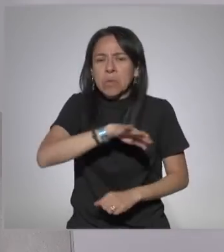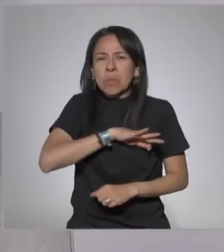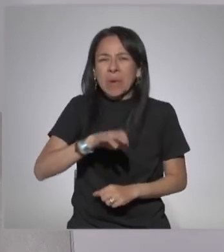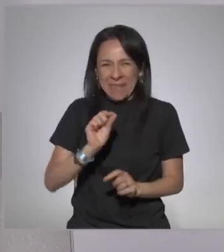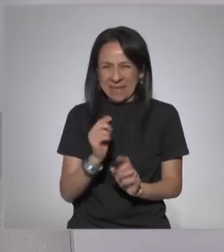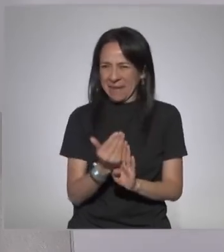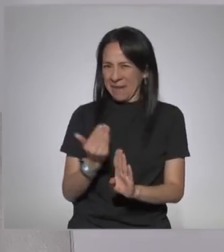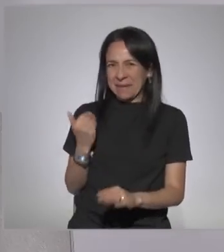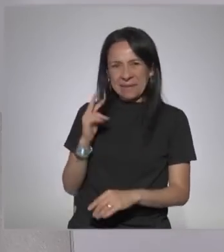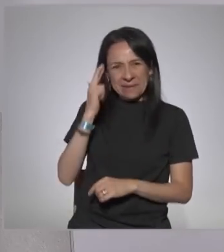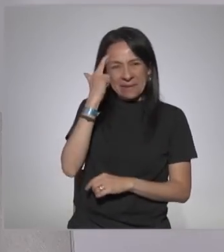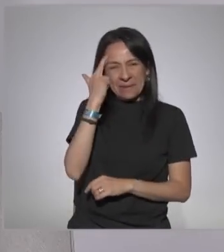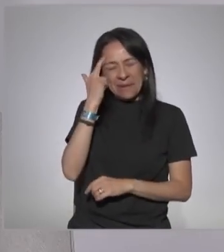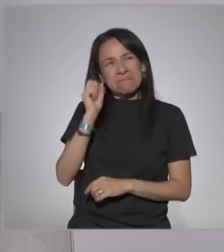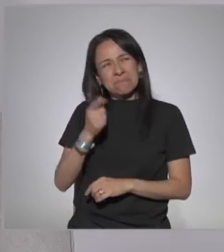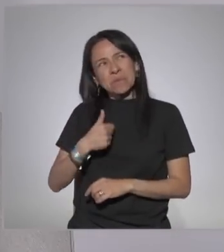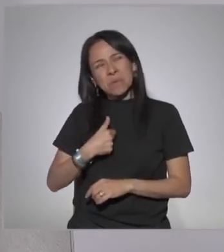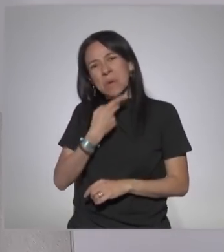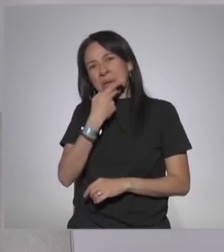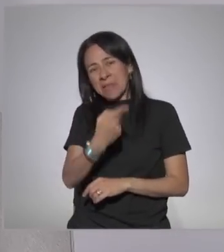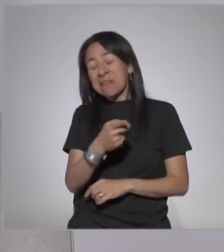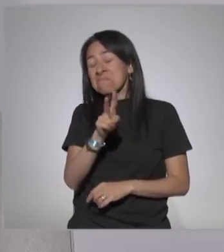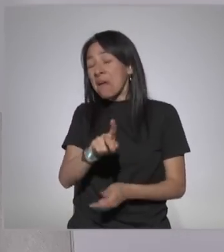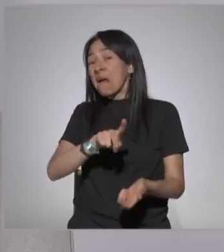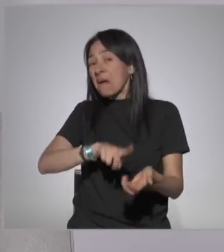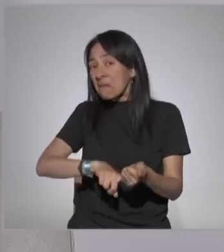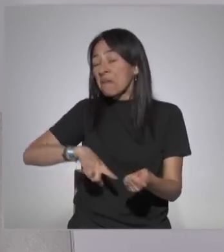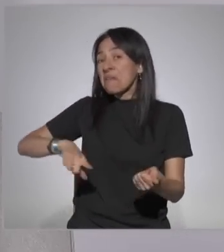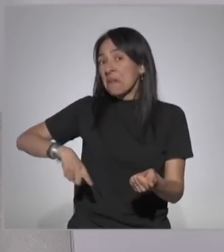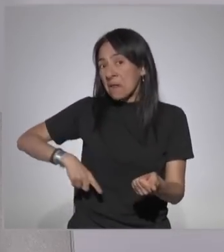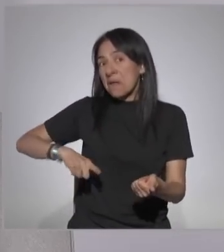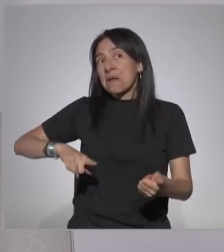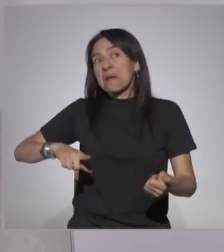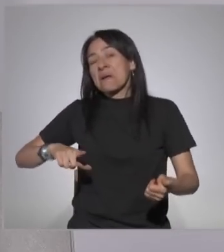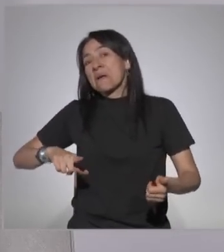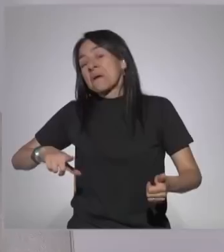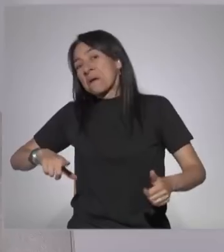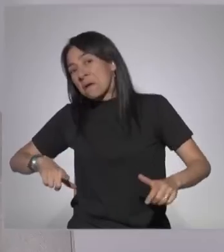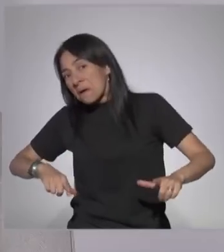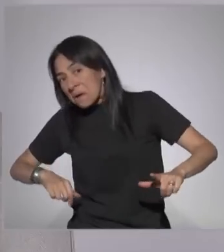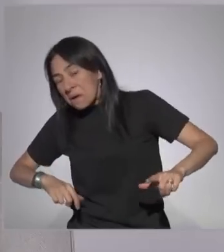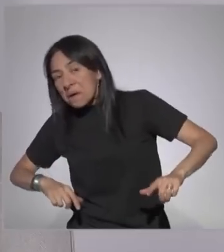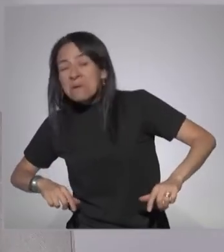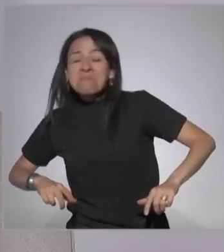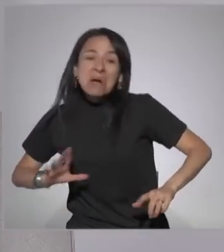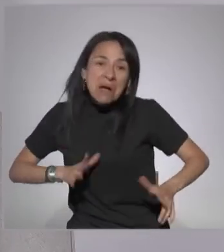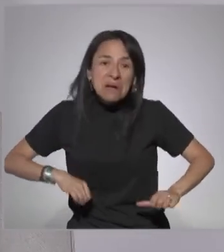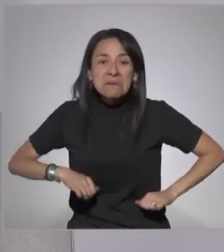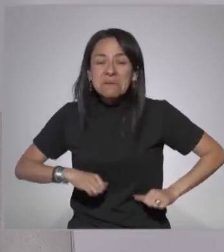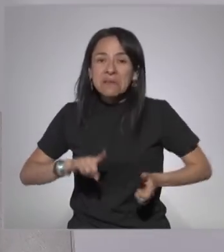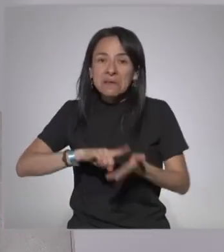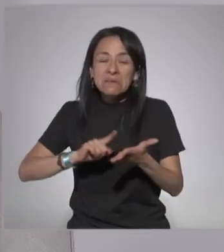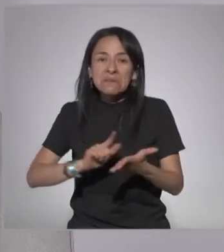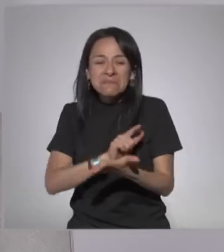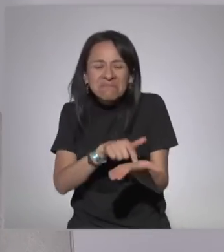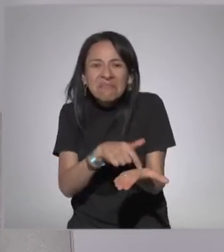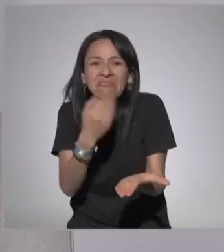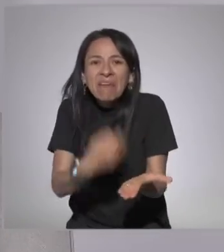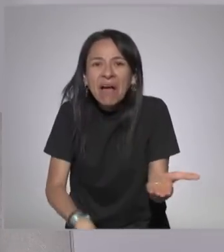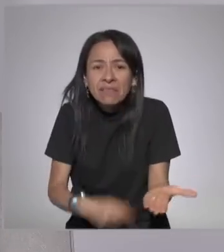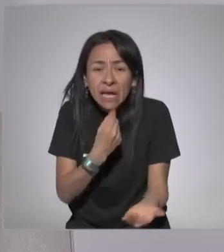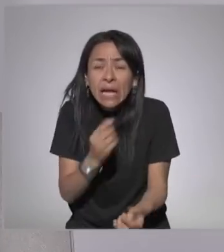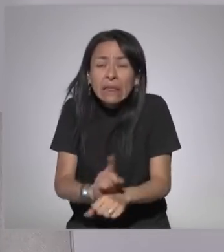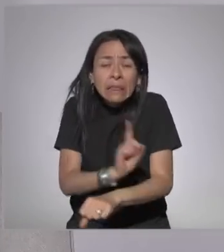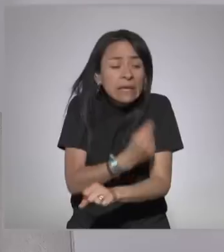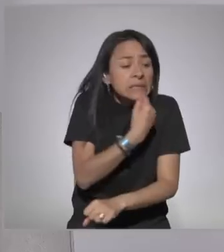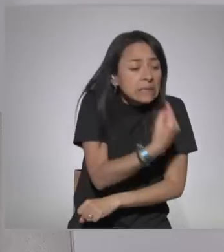un hueco en nuestras políticas de no educarnos desde la niñez para llegar a la vejez,